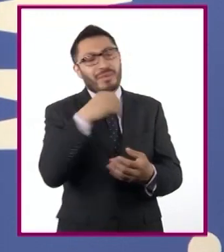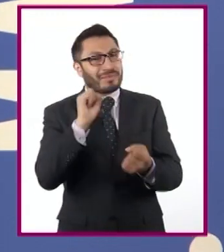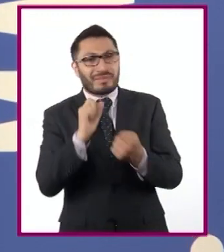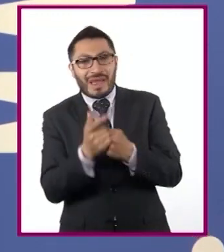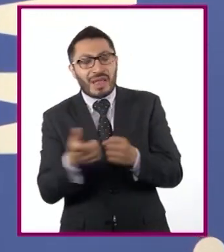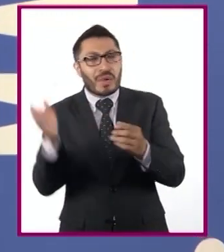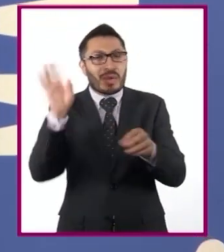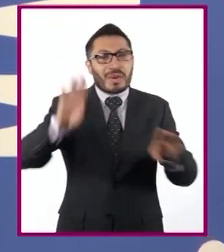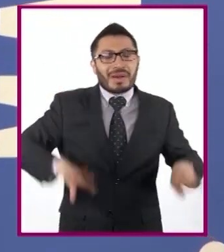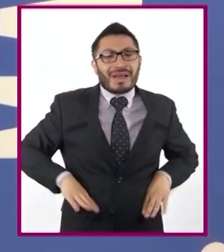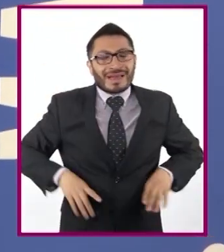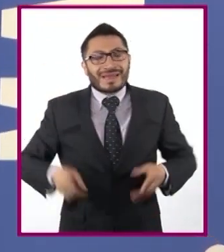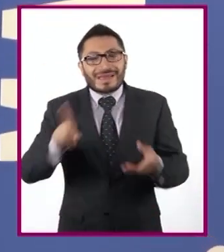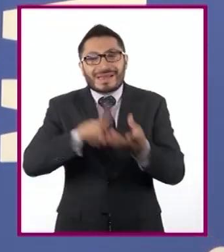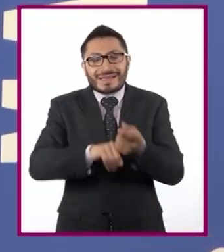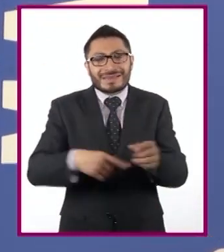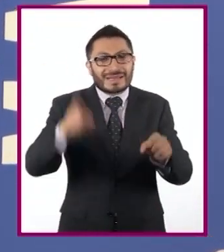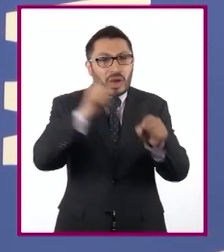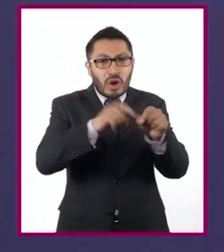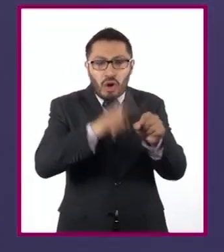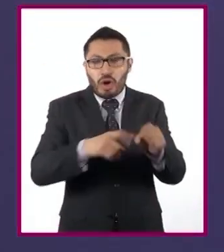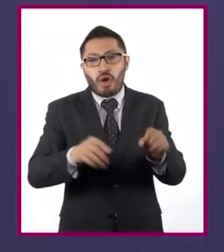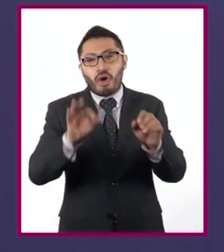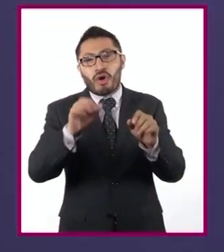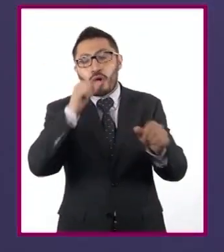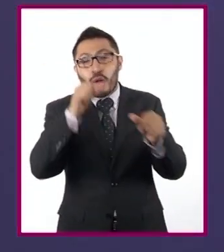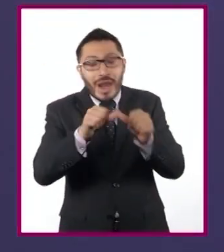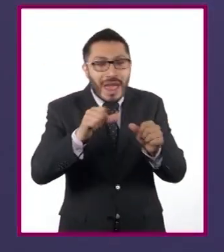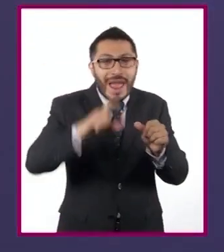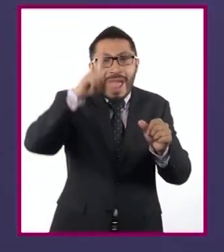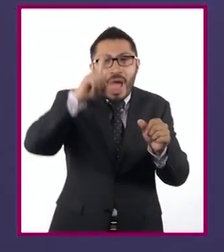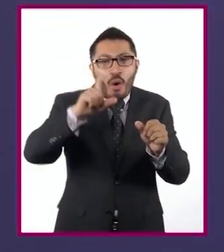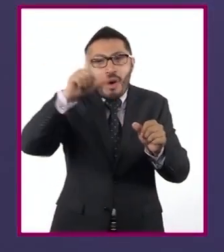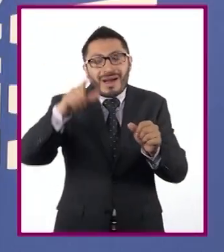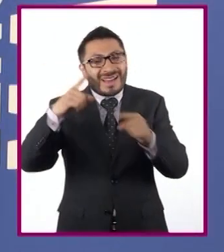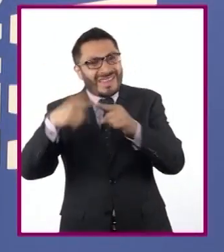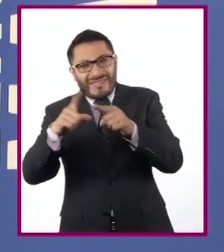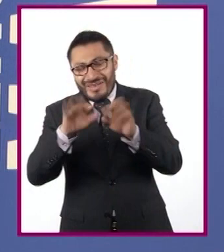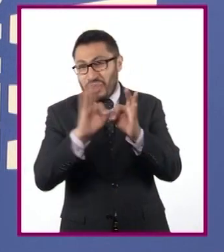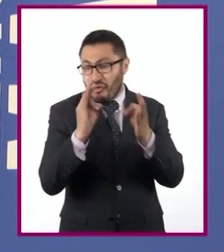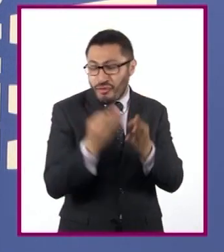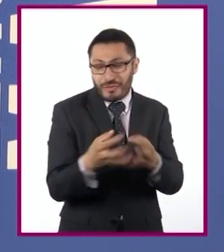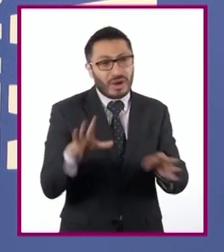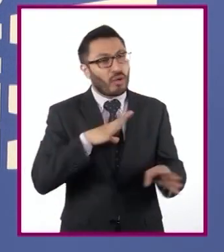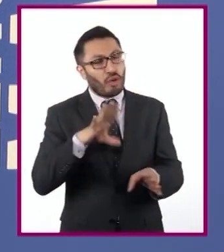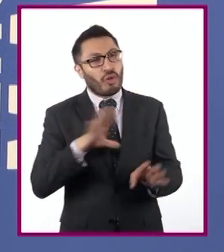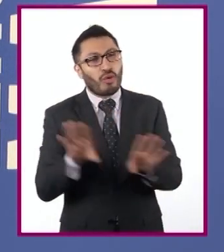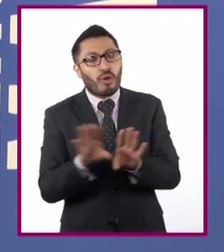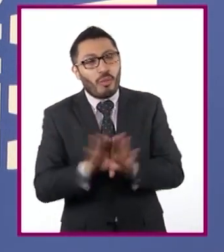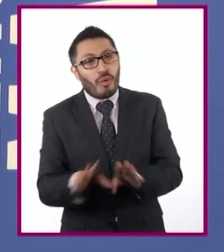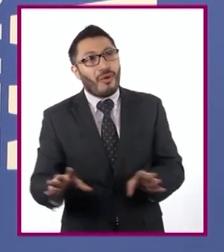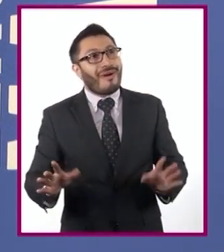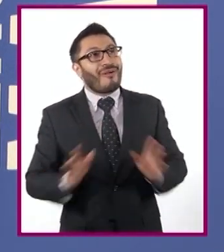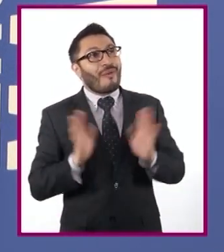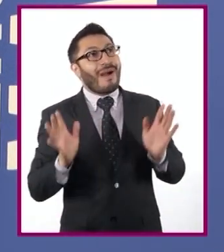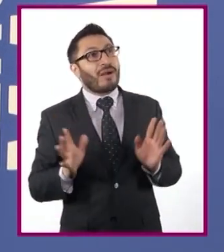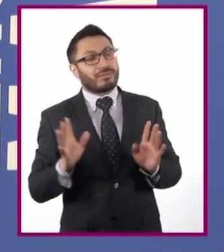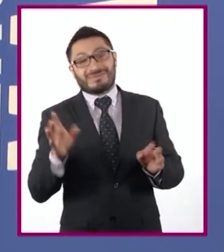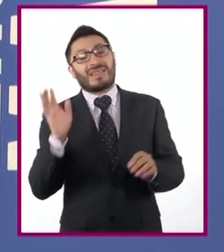otros elementos como el color, la tipografía y la forma en que aparece, nos cautiva para ver de qué se